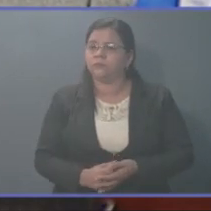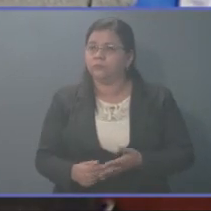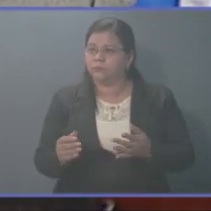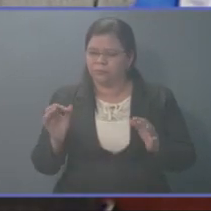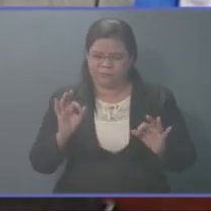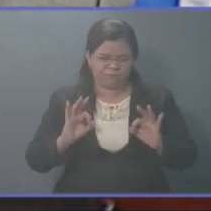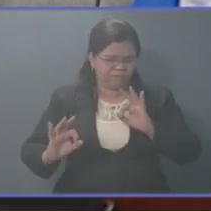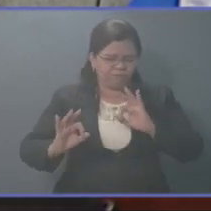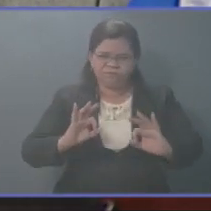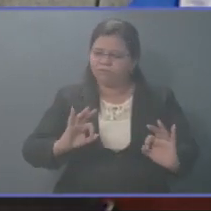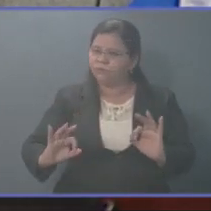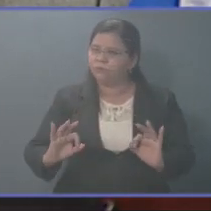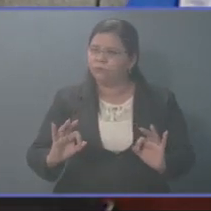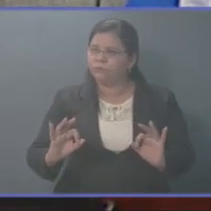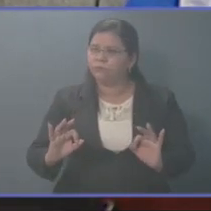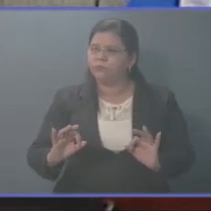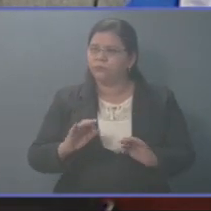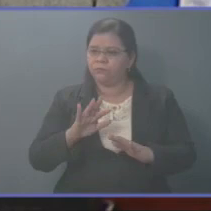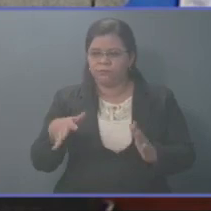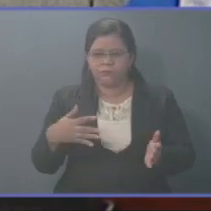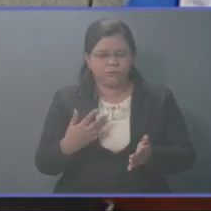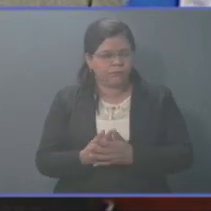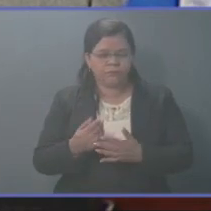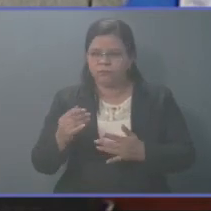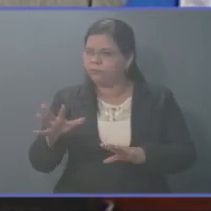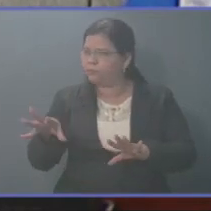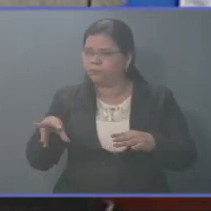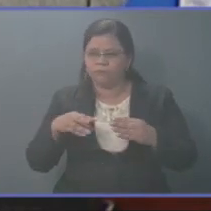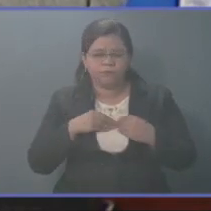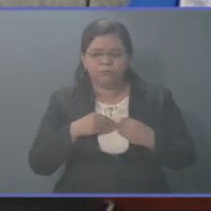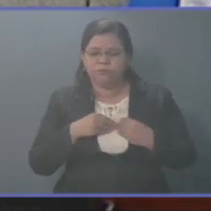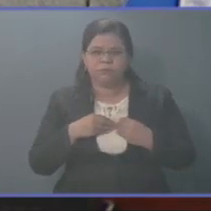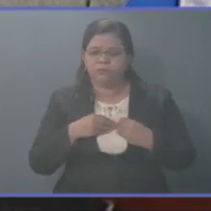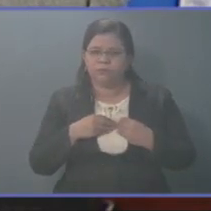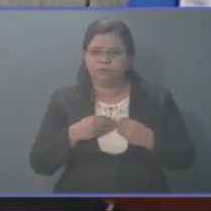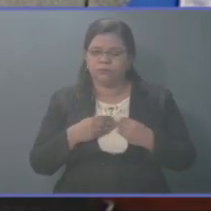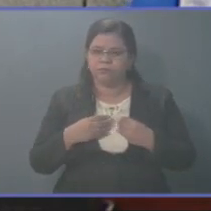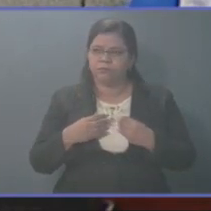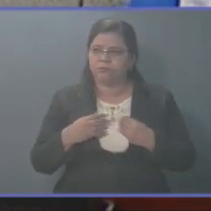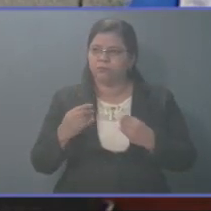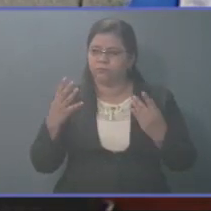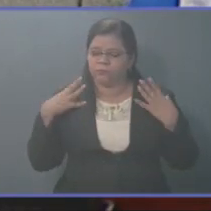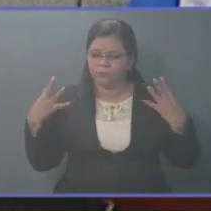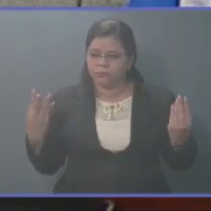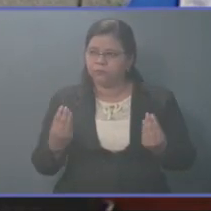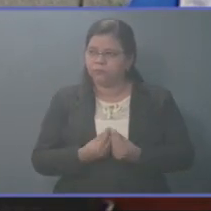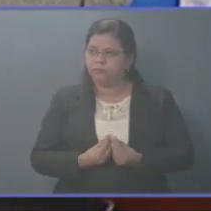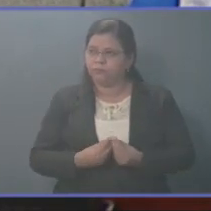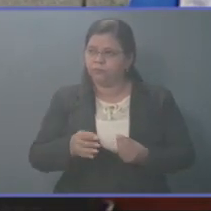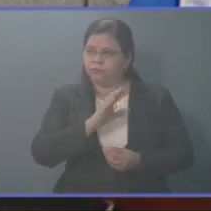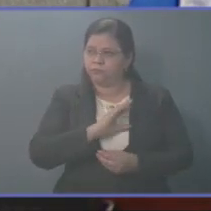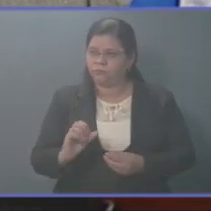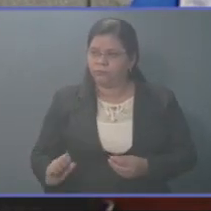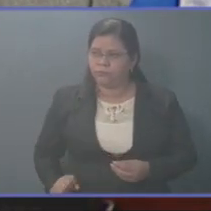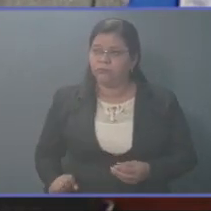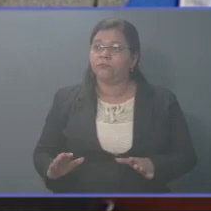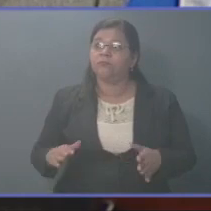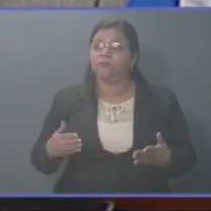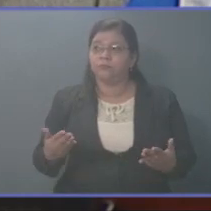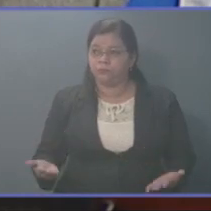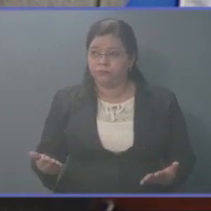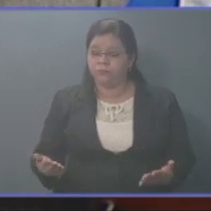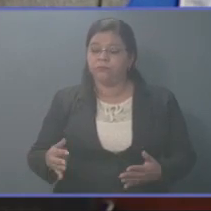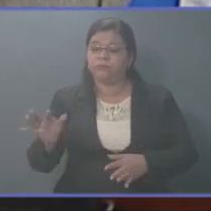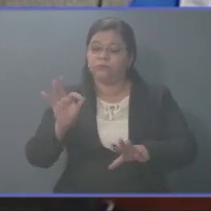repudio, el rechazo de la sociedad salvadoreña por el actuar